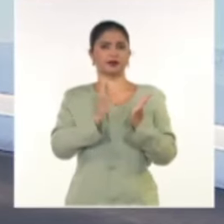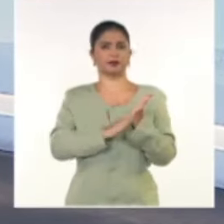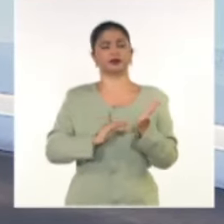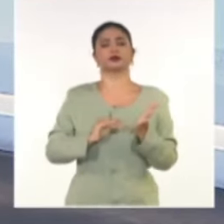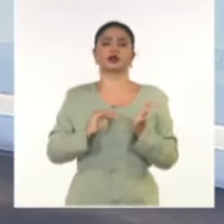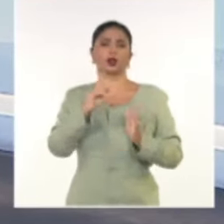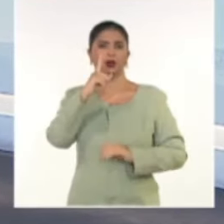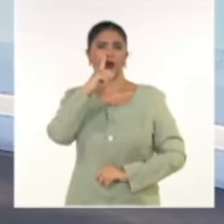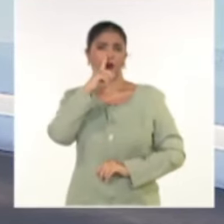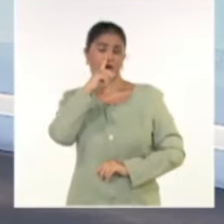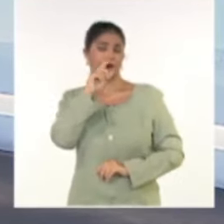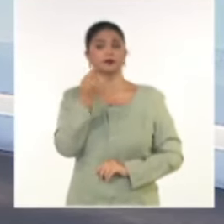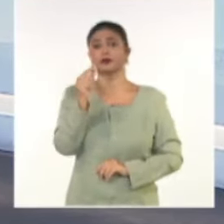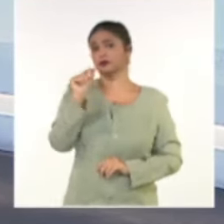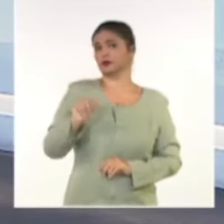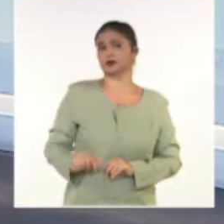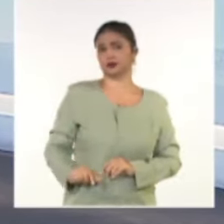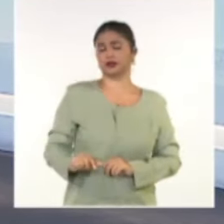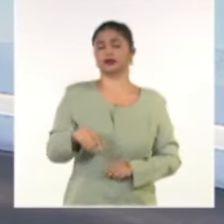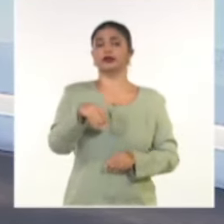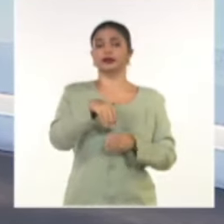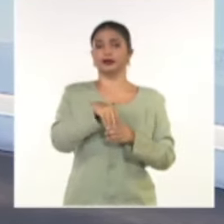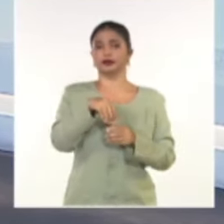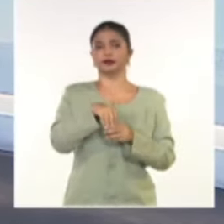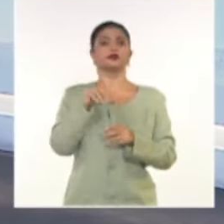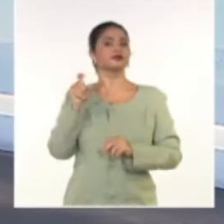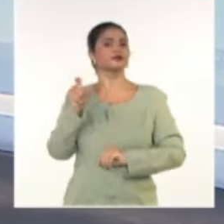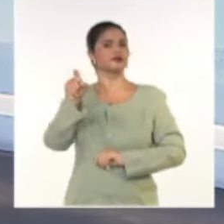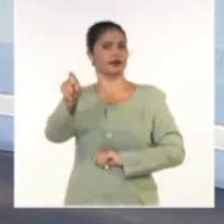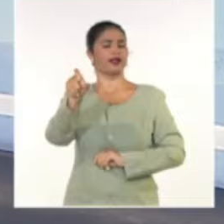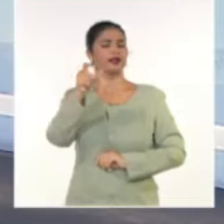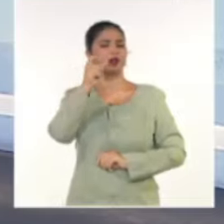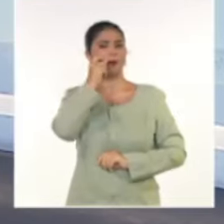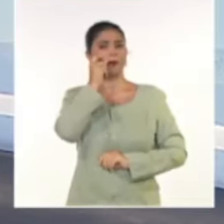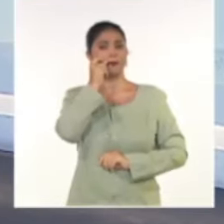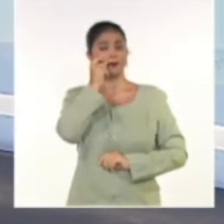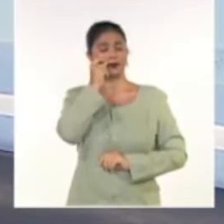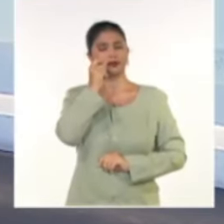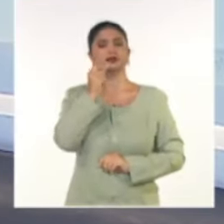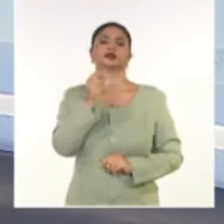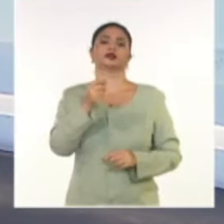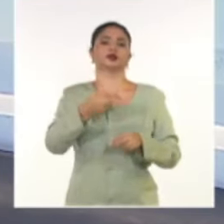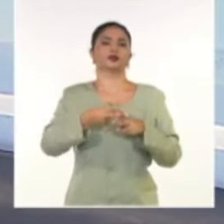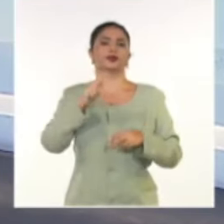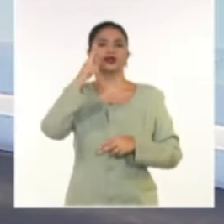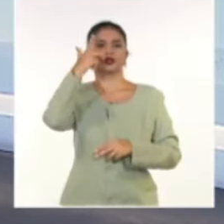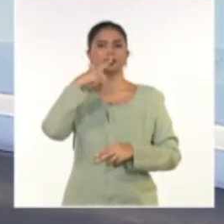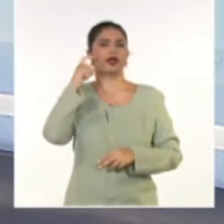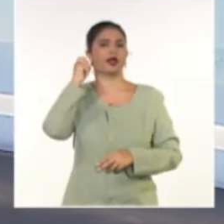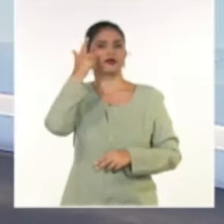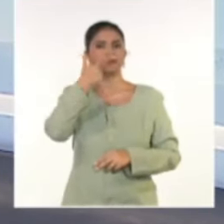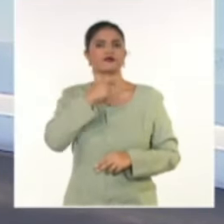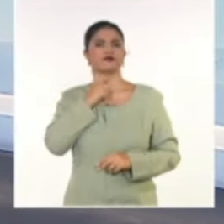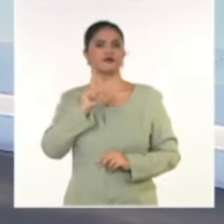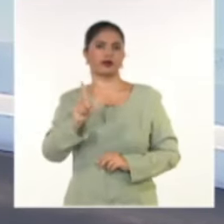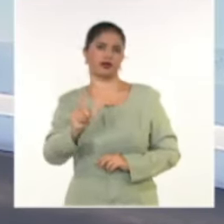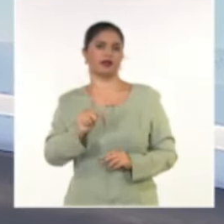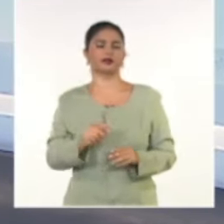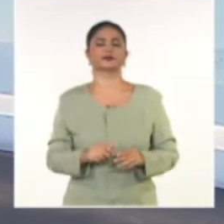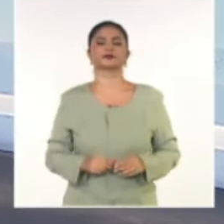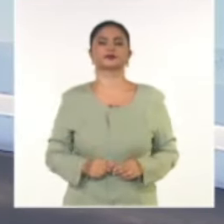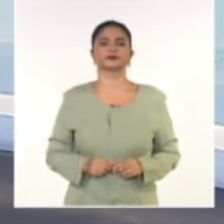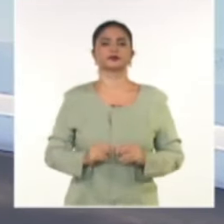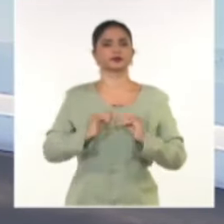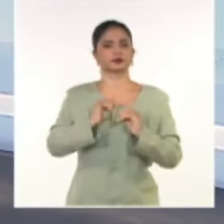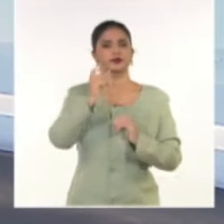de las figuras que apunta a formar parte de la nómina a finales es el tunero Rafael Viñales, quien volvió a tener excelentes números en la pasada Serie Nacional de Béisbol. El